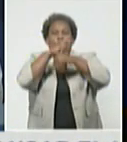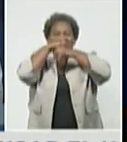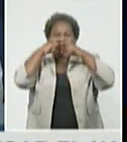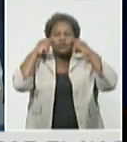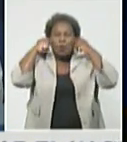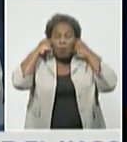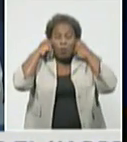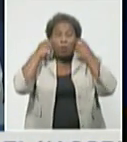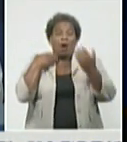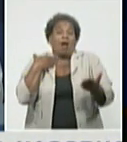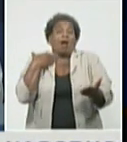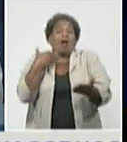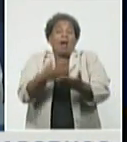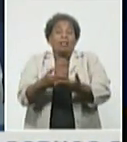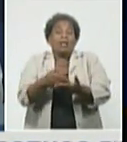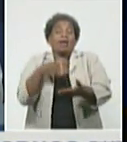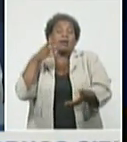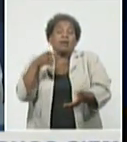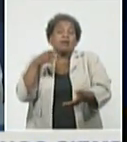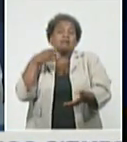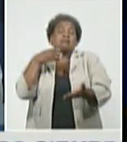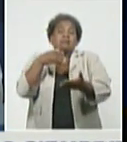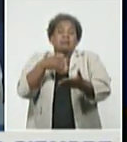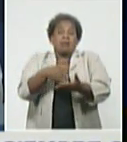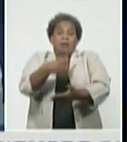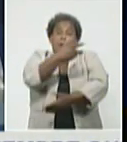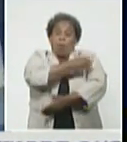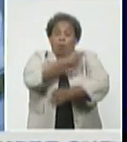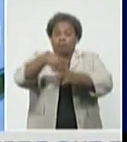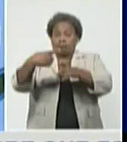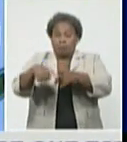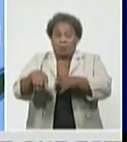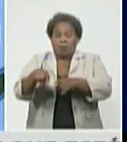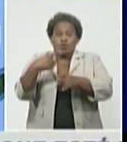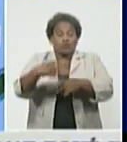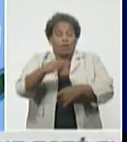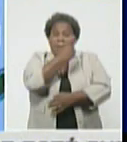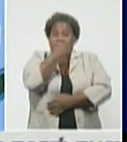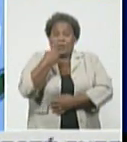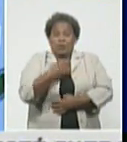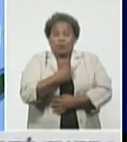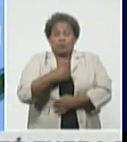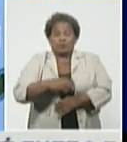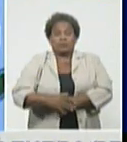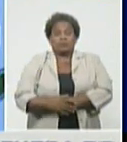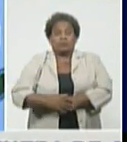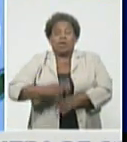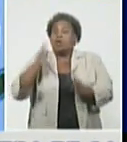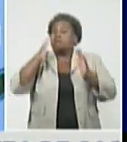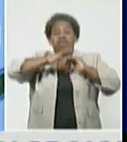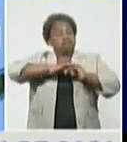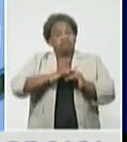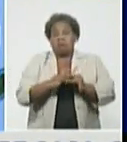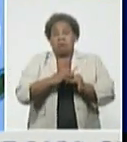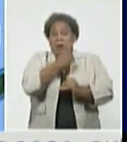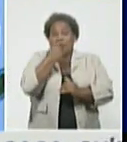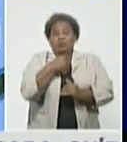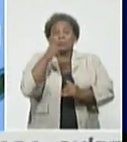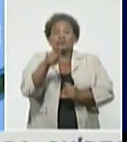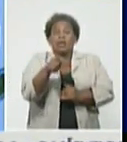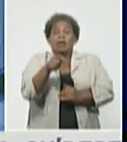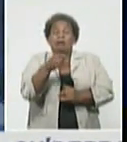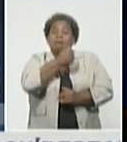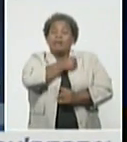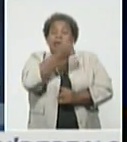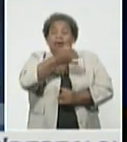solución. No sé, Héctor, si queda algo de preguntas. Para nada, doctor, no tendremos ronda de preguntas. ¿Usted tiene alguna última precisión que